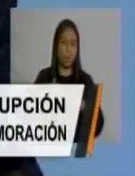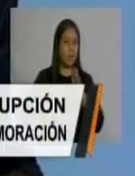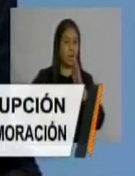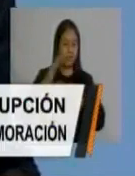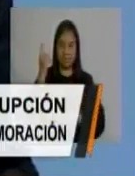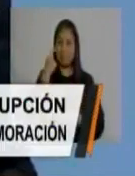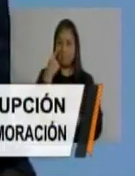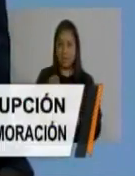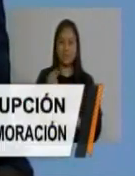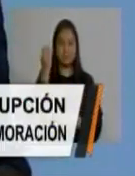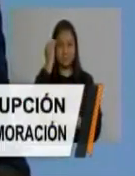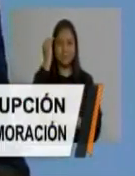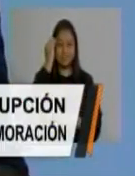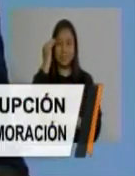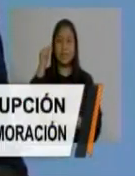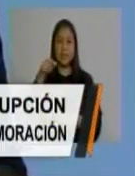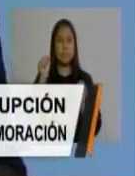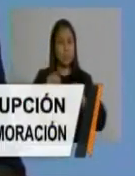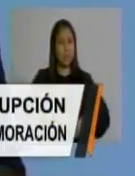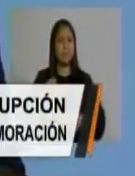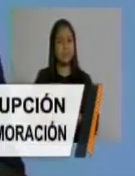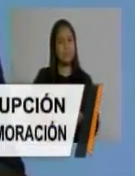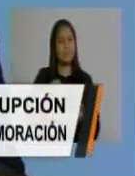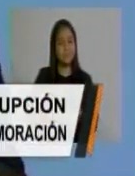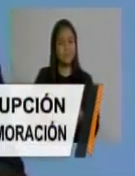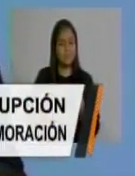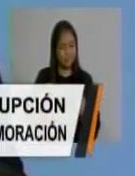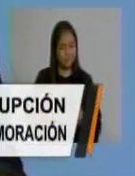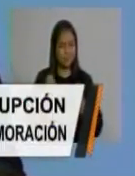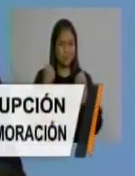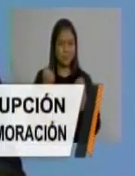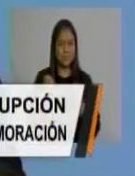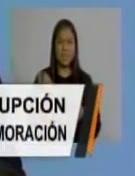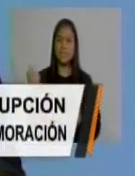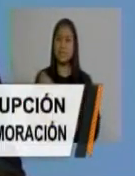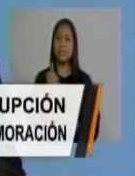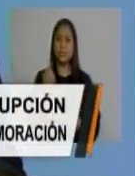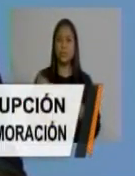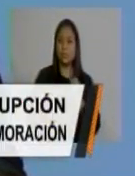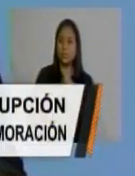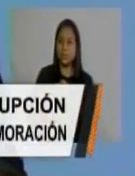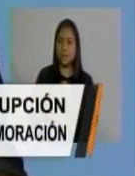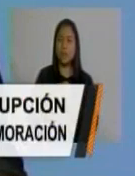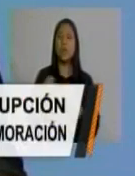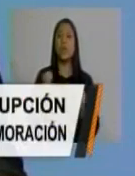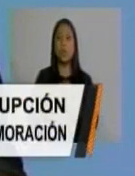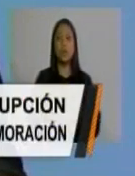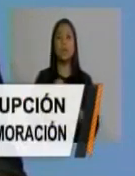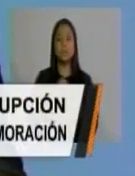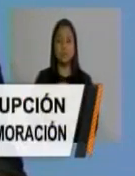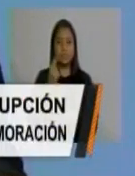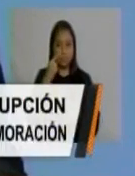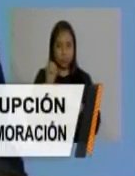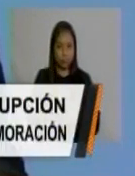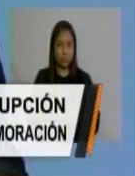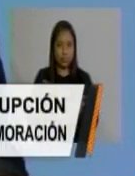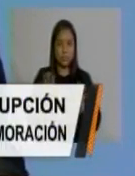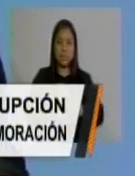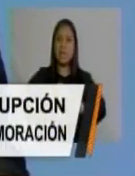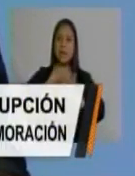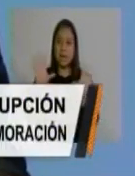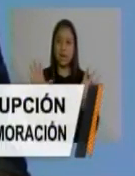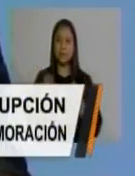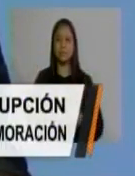convencido que lograremos salir adelante si nos mantenemos unidos y con una estrategia de abordaje clara.